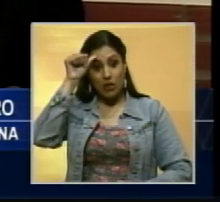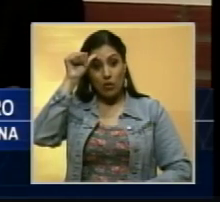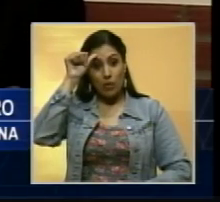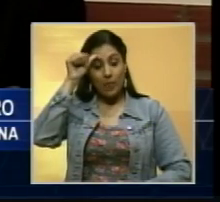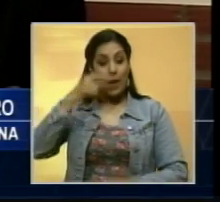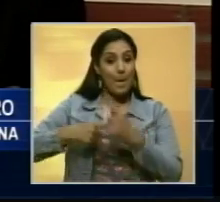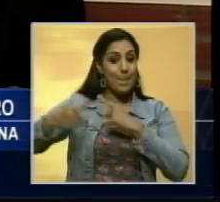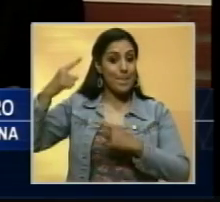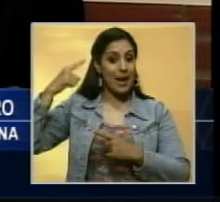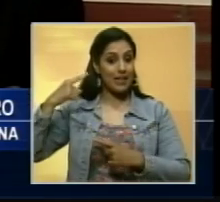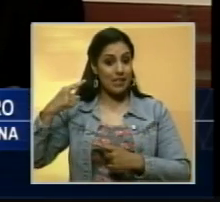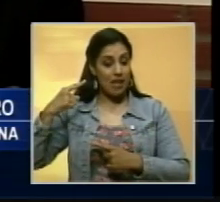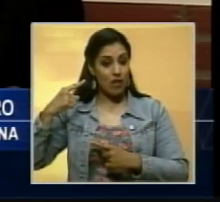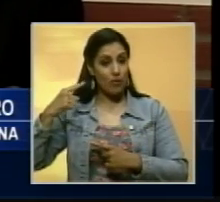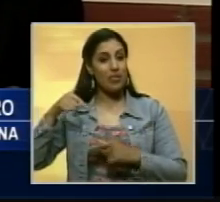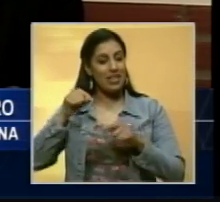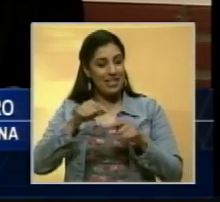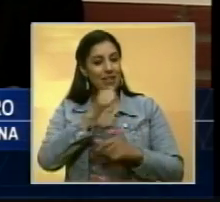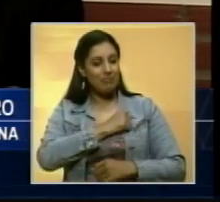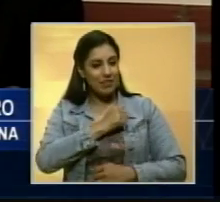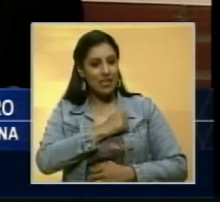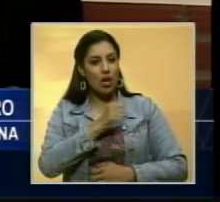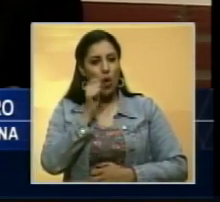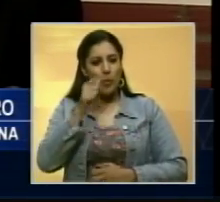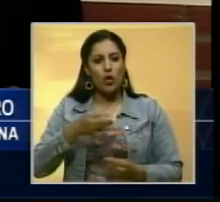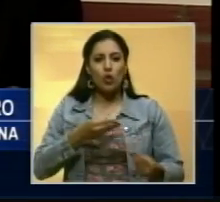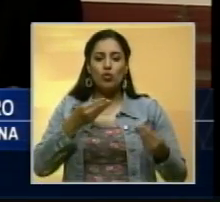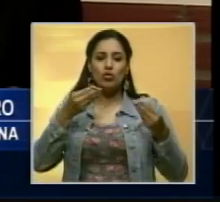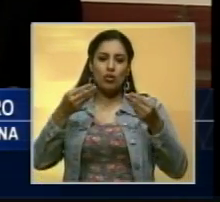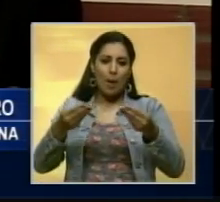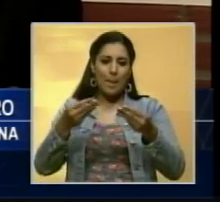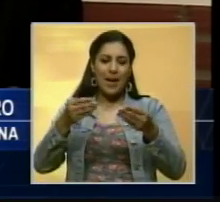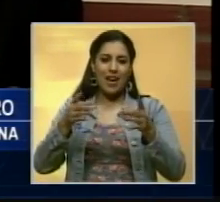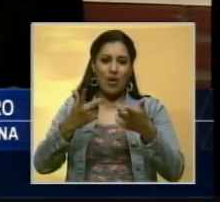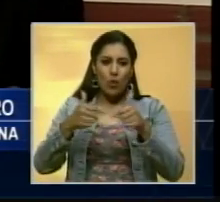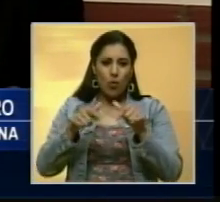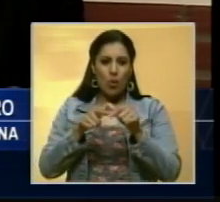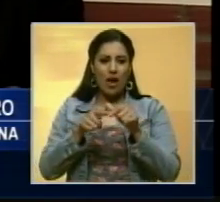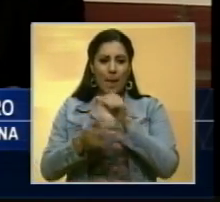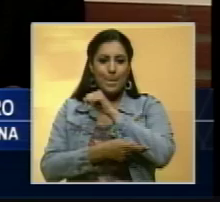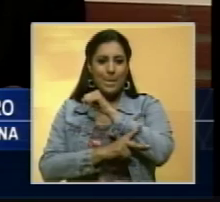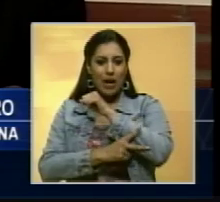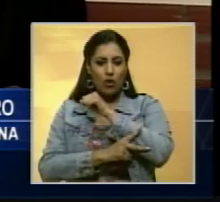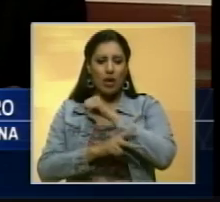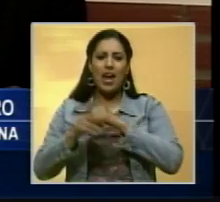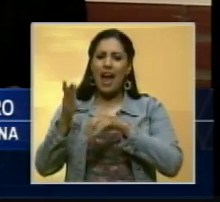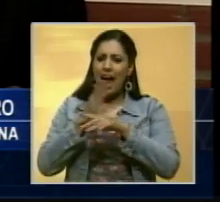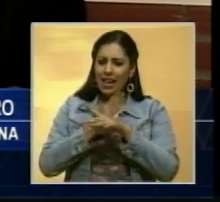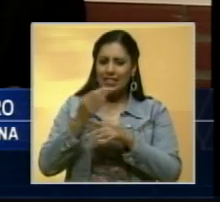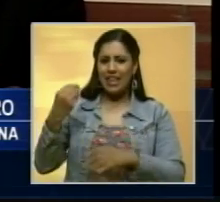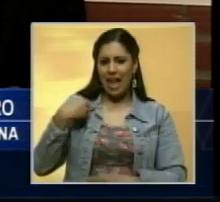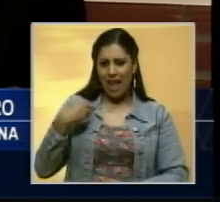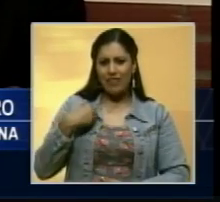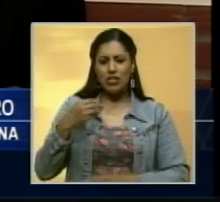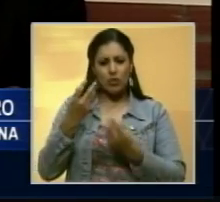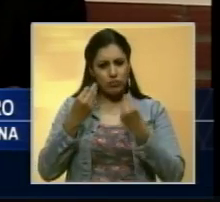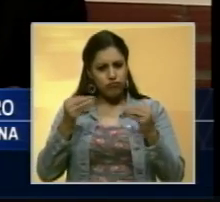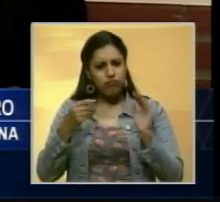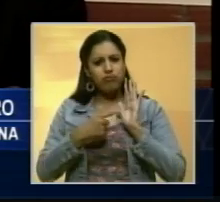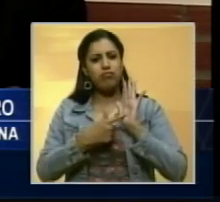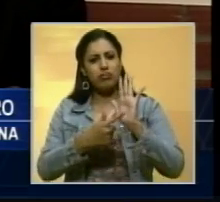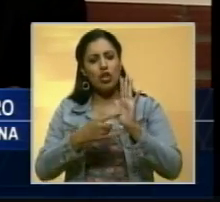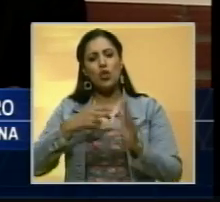pasado, y en esa misa pues él entregó la parroquia. Ya él había hecho público